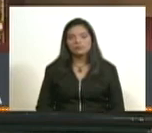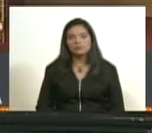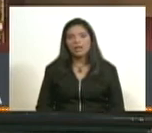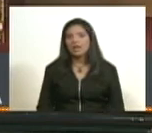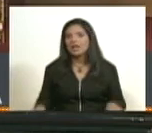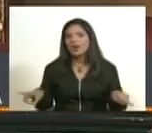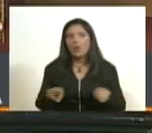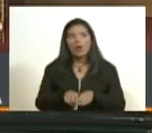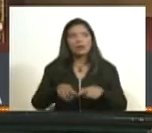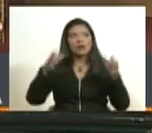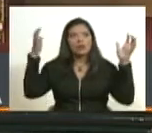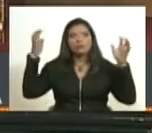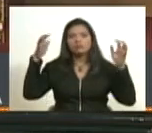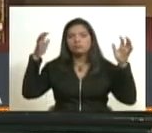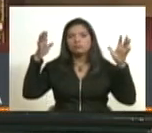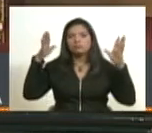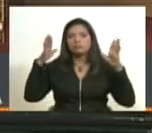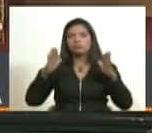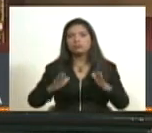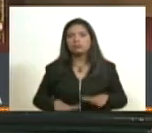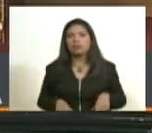un balde de agua helada.